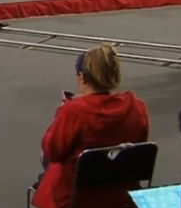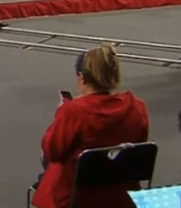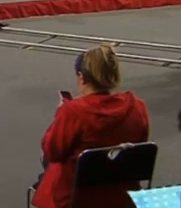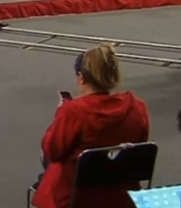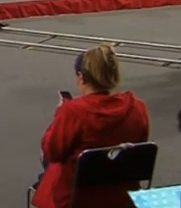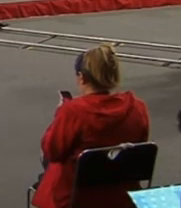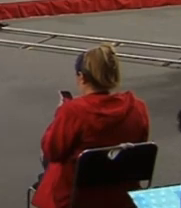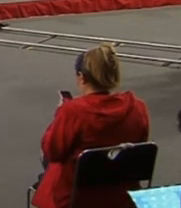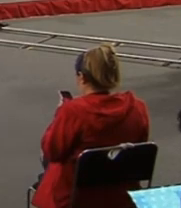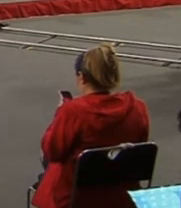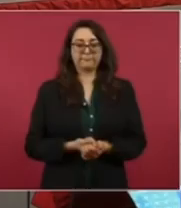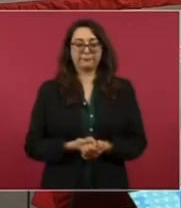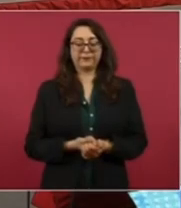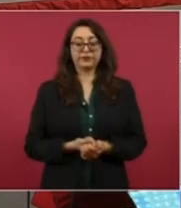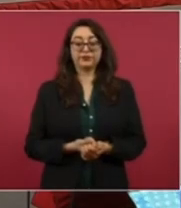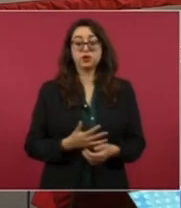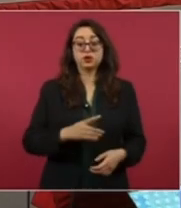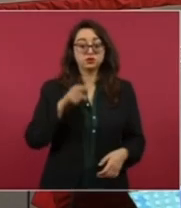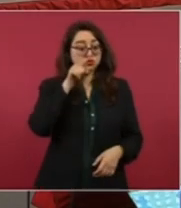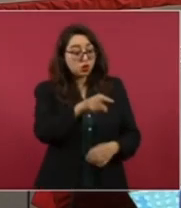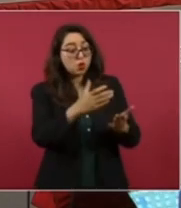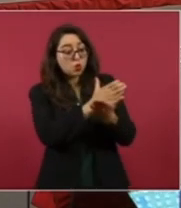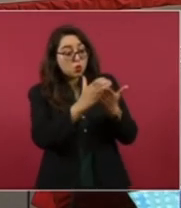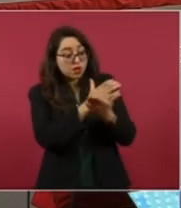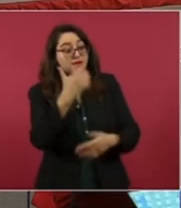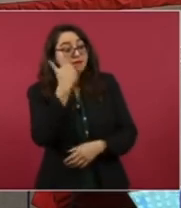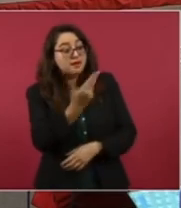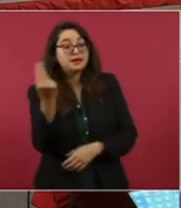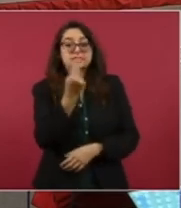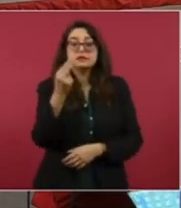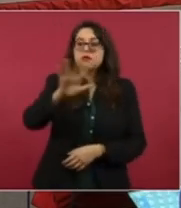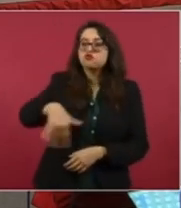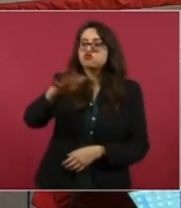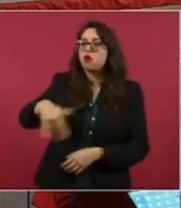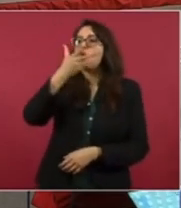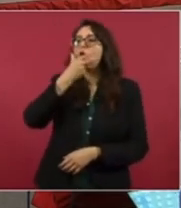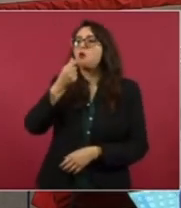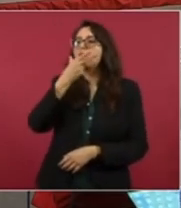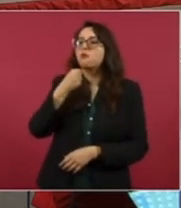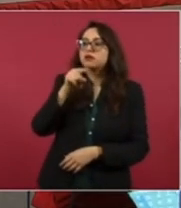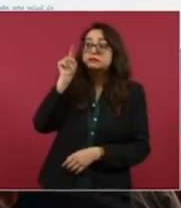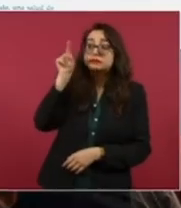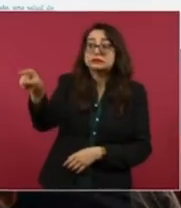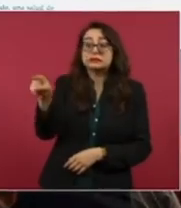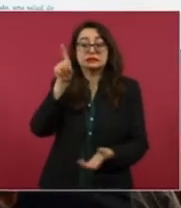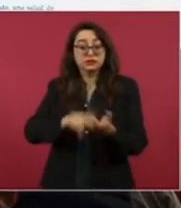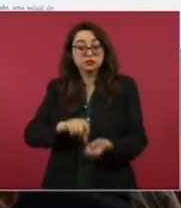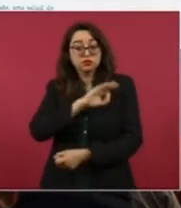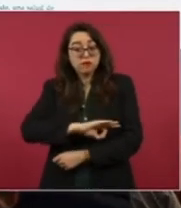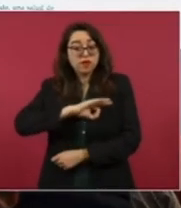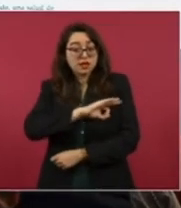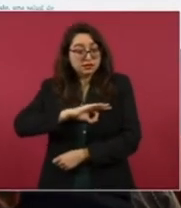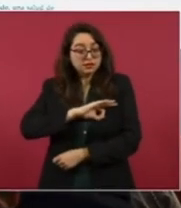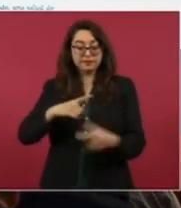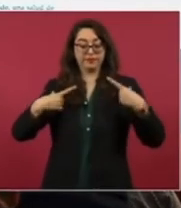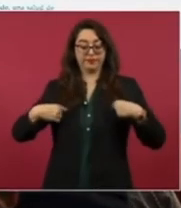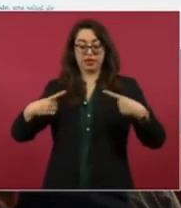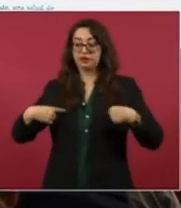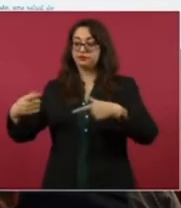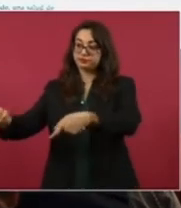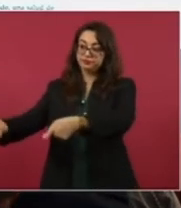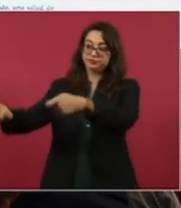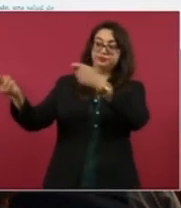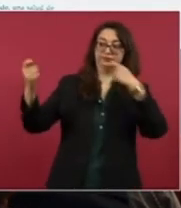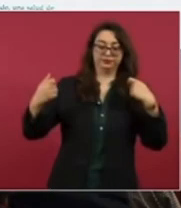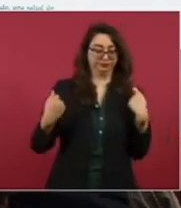Buscar a un hombre feliz, vestir su camisa es la cura a vuestra enfermedad. Partieron